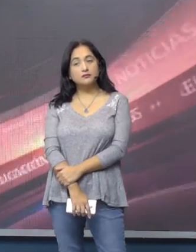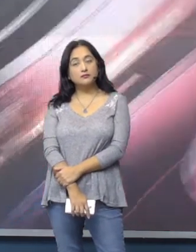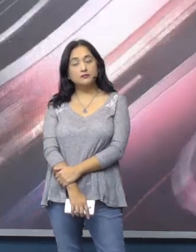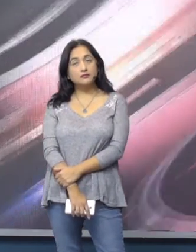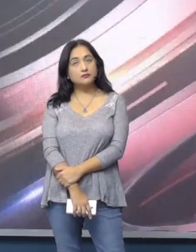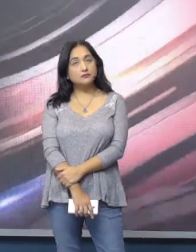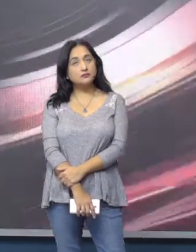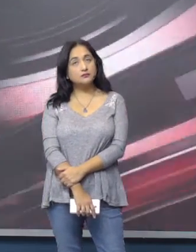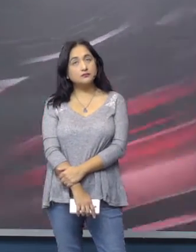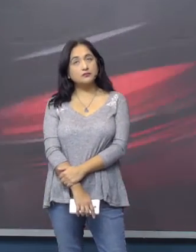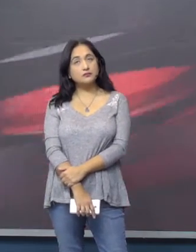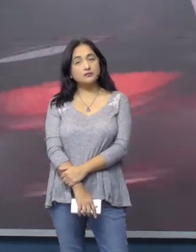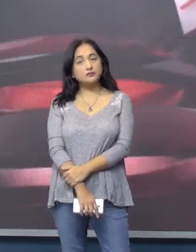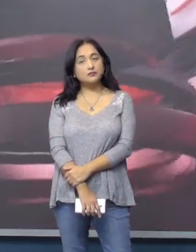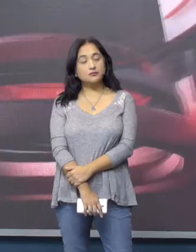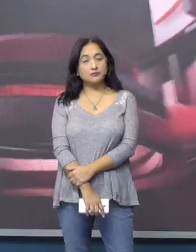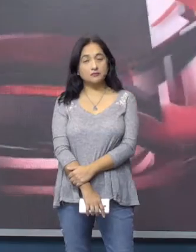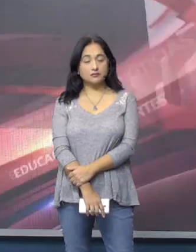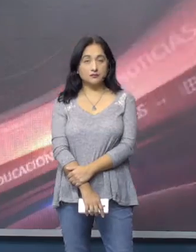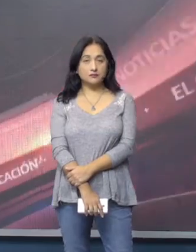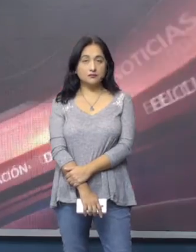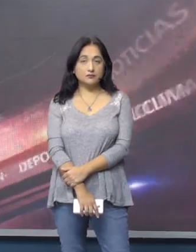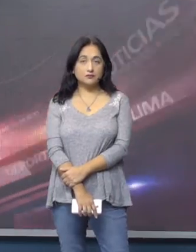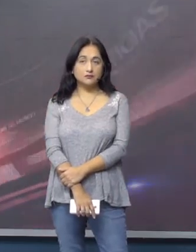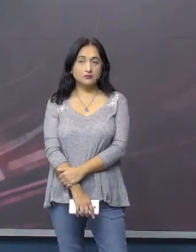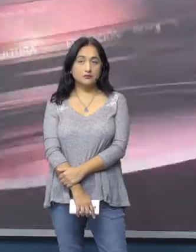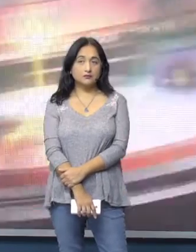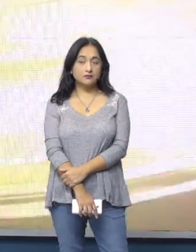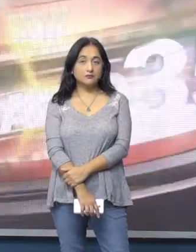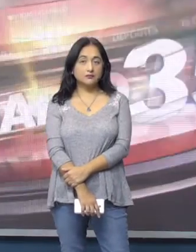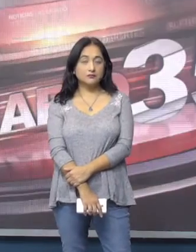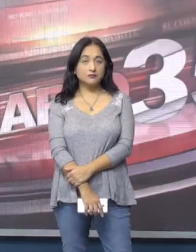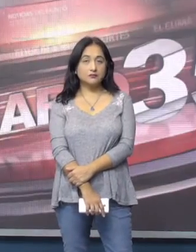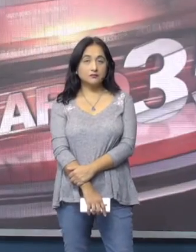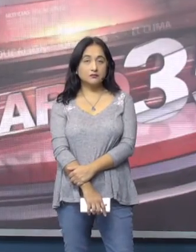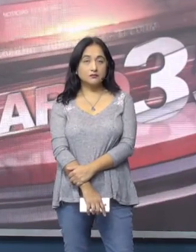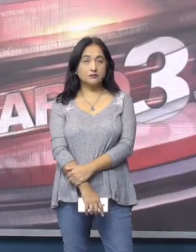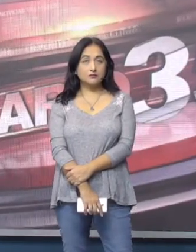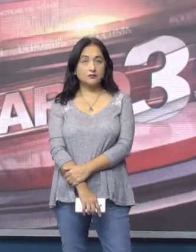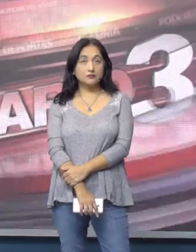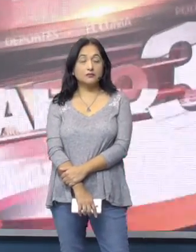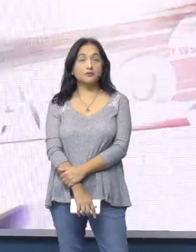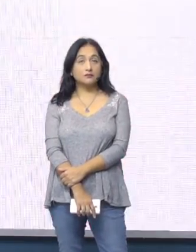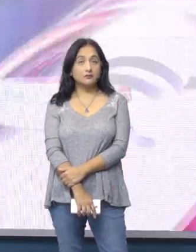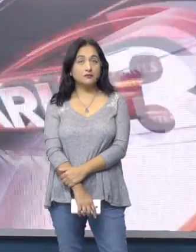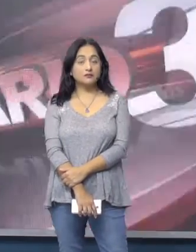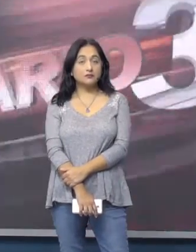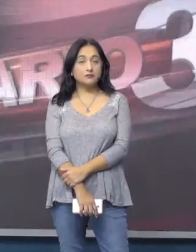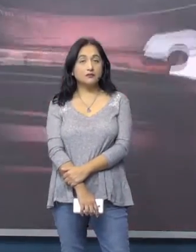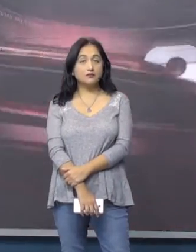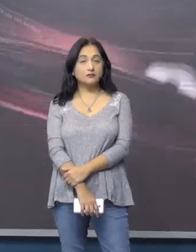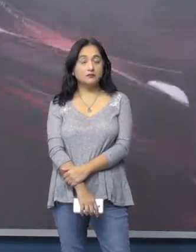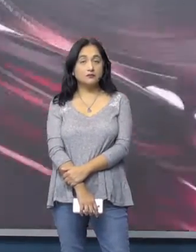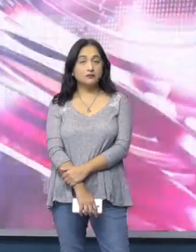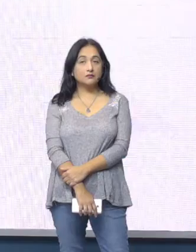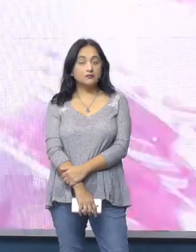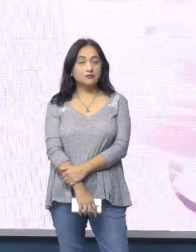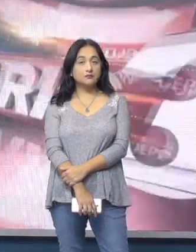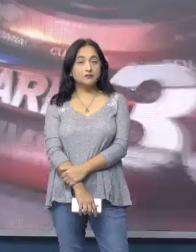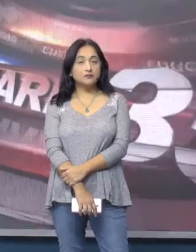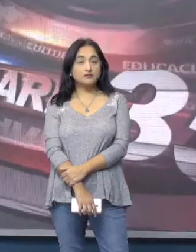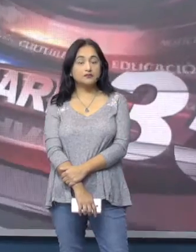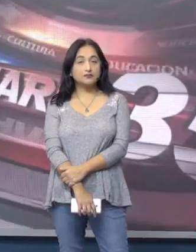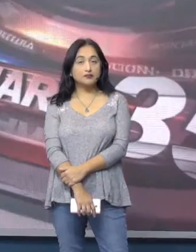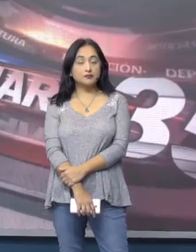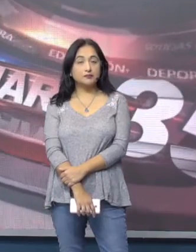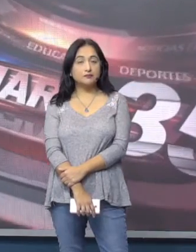avanzar en la designación online para la cobertura de cargos suplentes e interinos en todos los